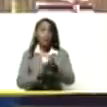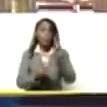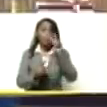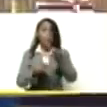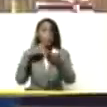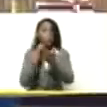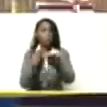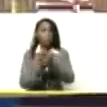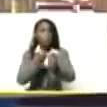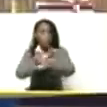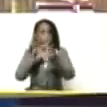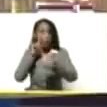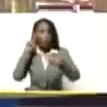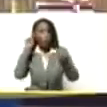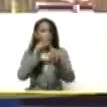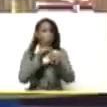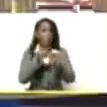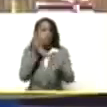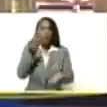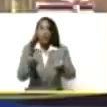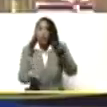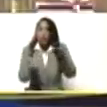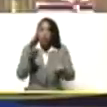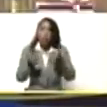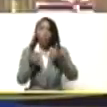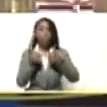con objetividad y equilibrio